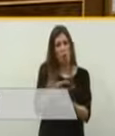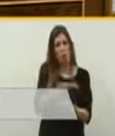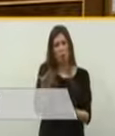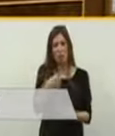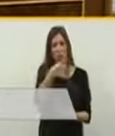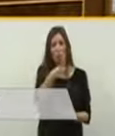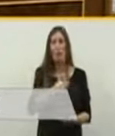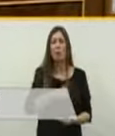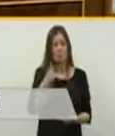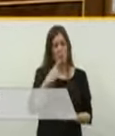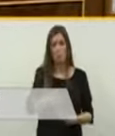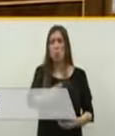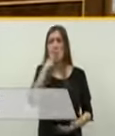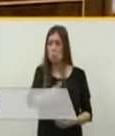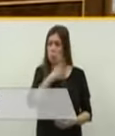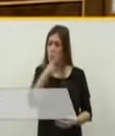traca más que a la valenciana.